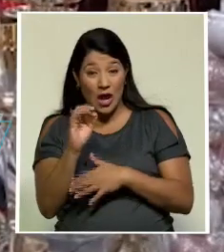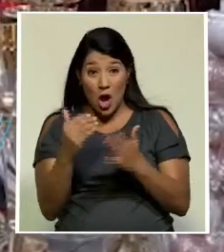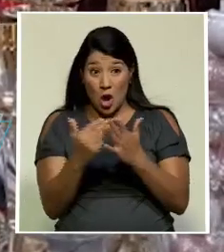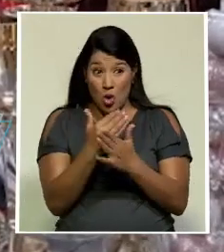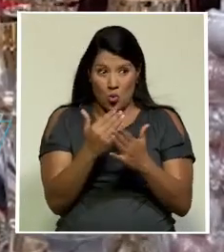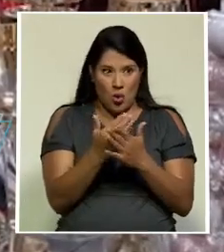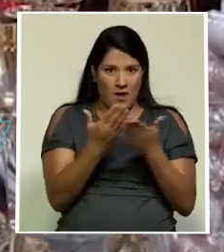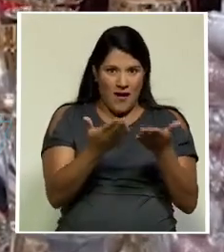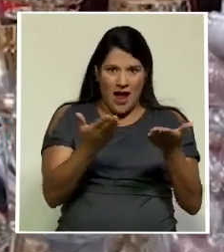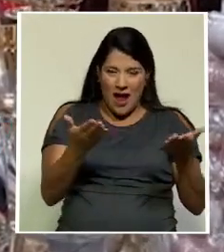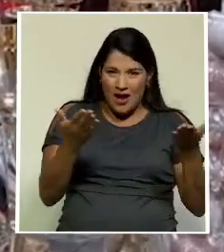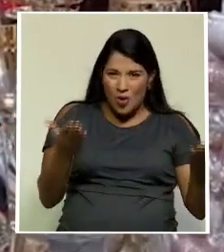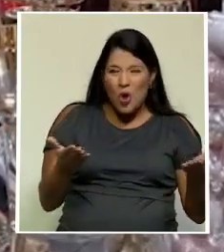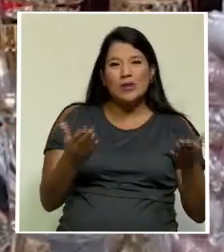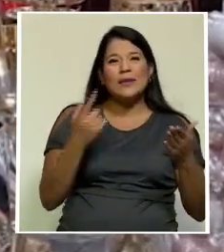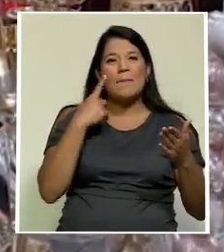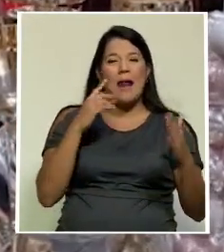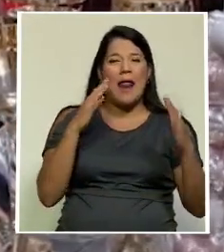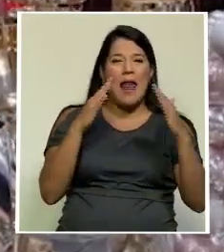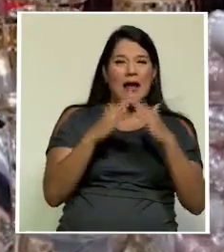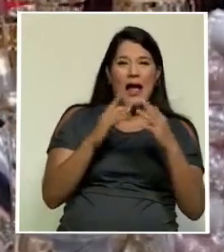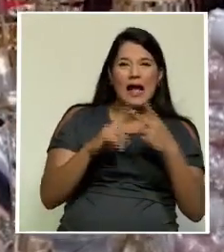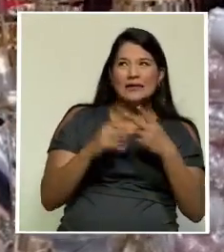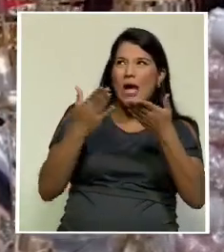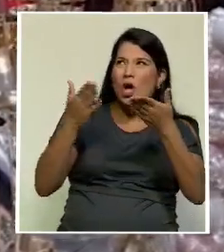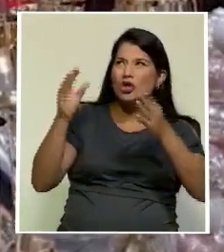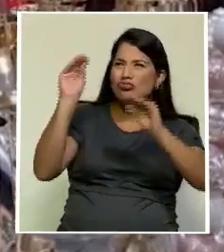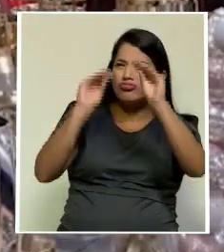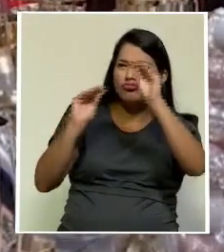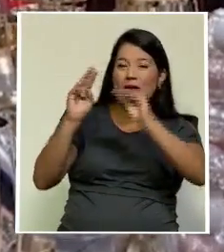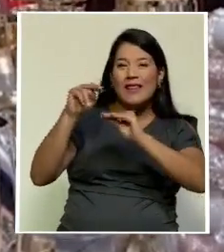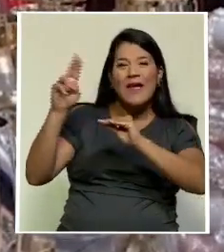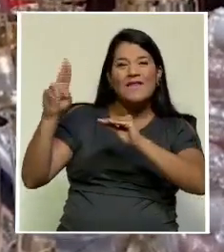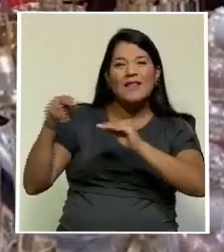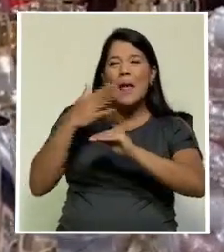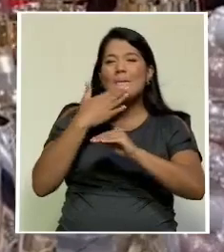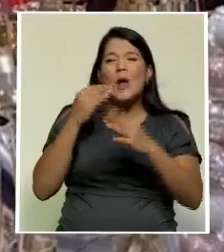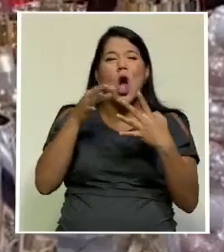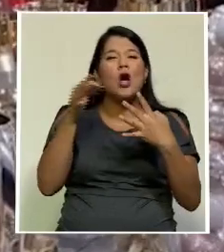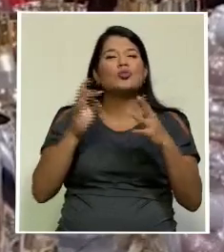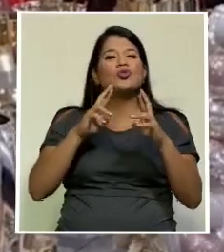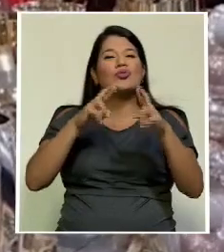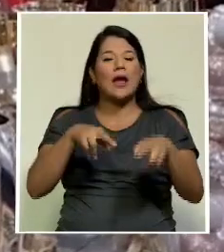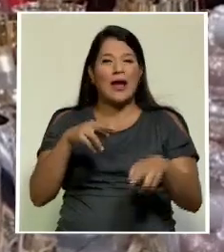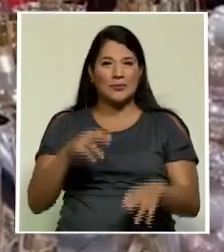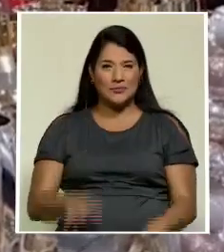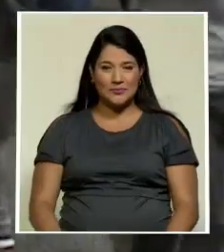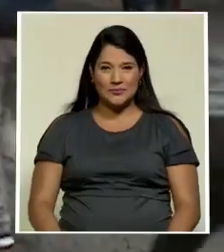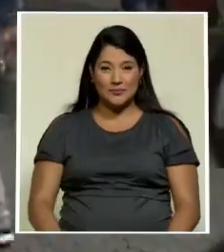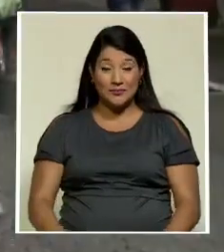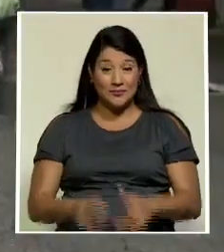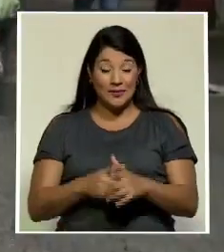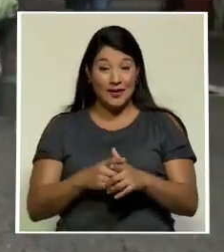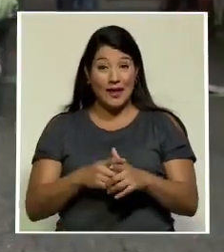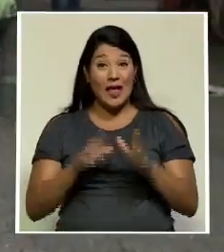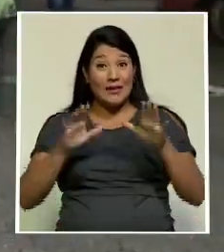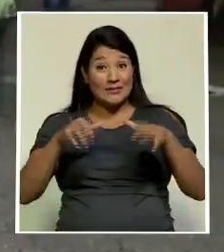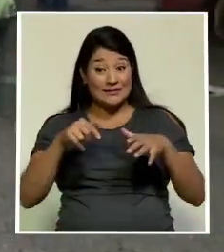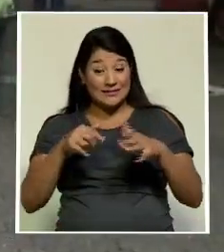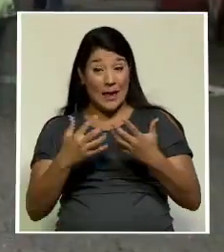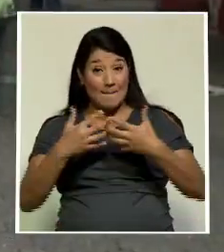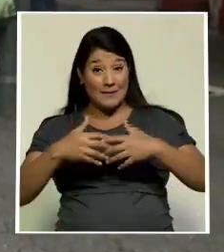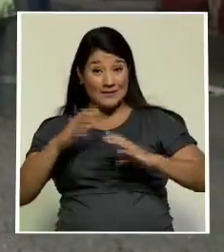colección, artículos del hogar, la decoración navideña y las mejores opciones de regalo para esta temporada. La Cámara de Comercio mantiene